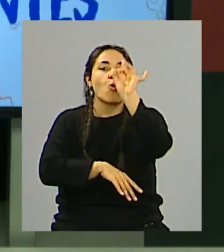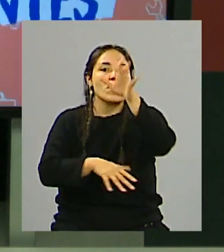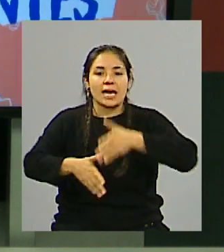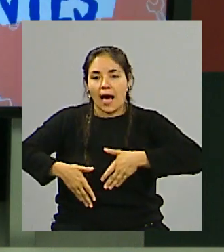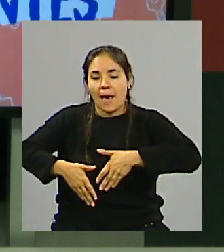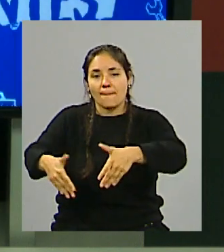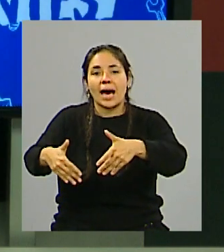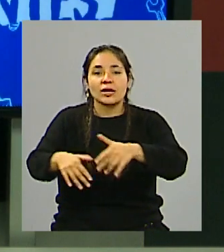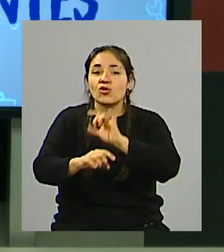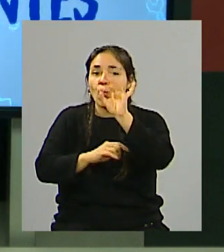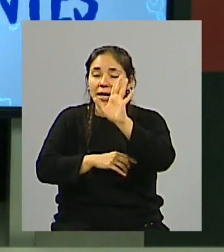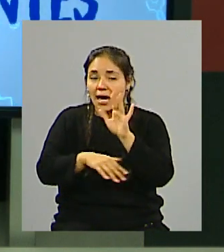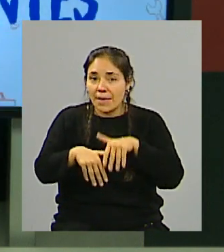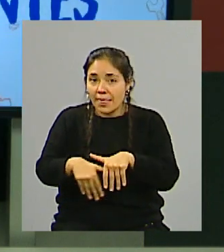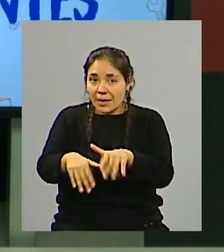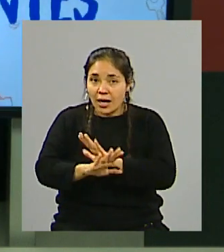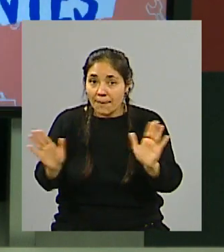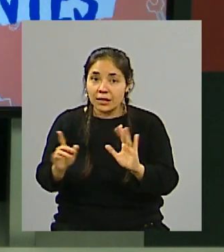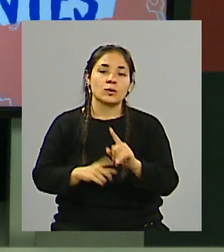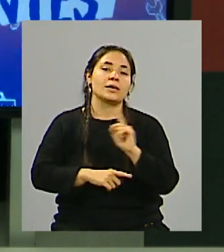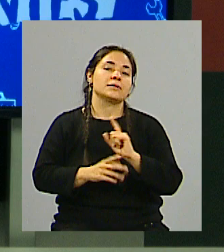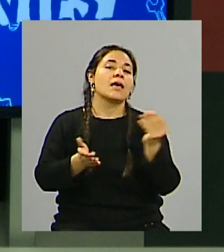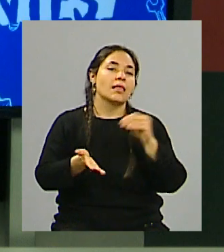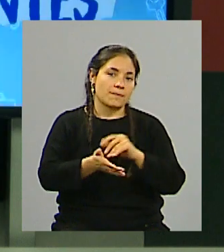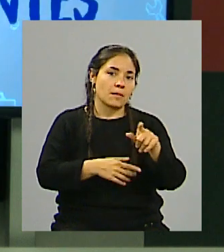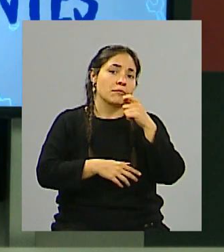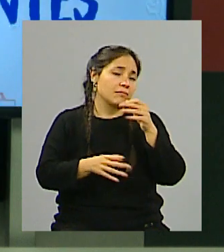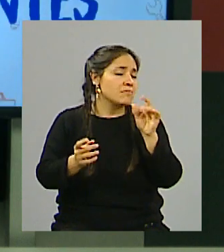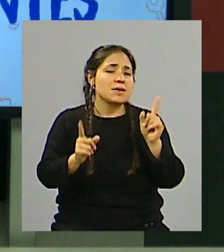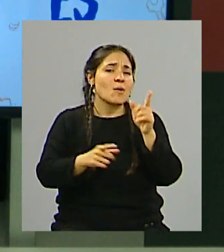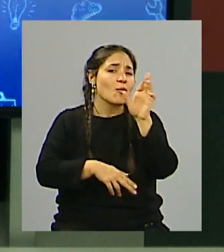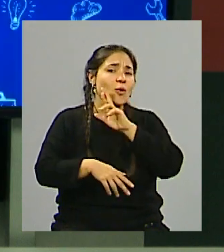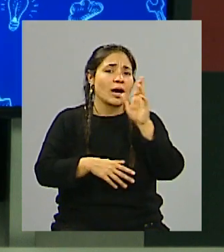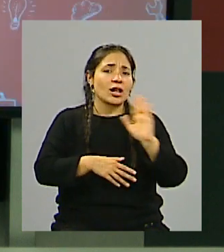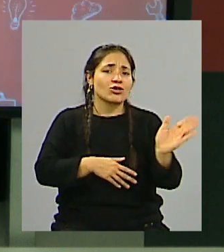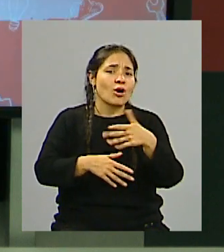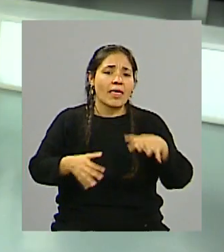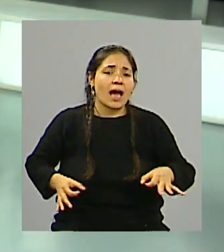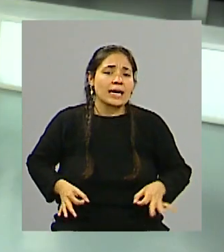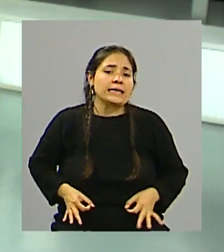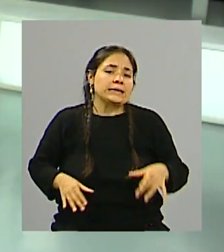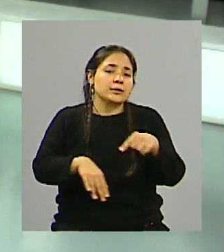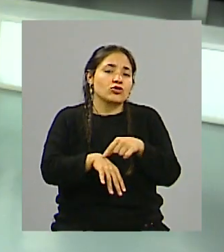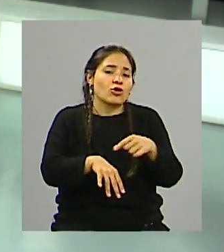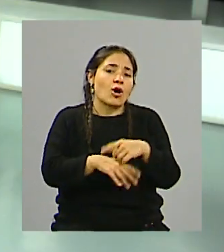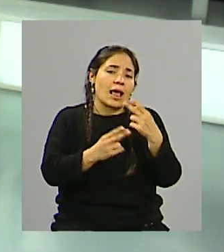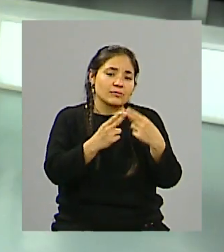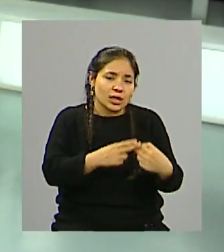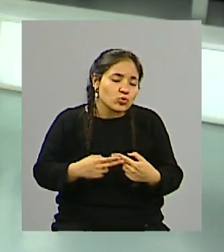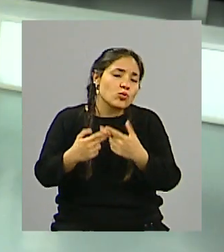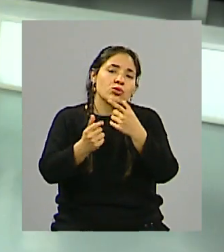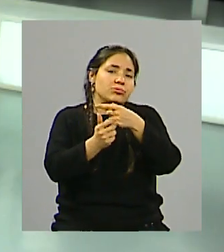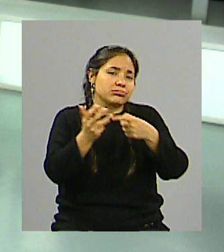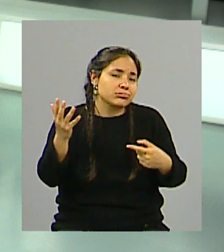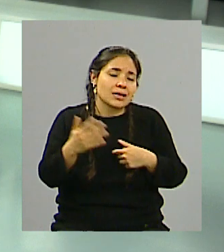es solamente en el ámbito de la gestación, sino durante la ginecología de la mujer, en sus estudios, en todo